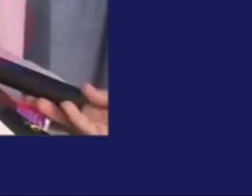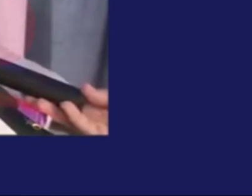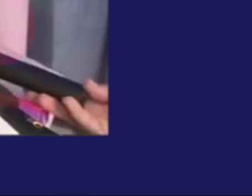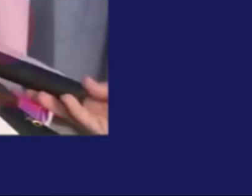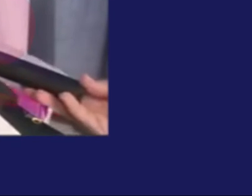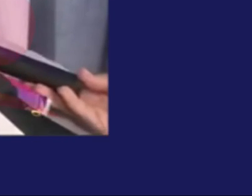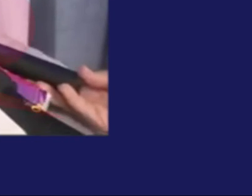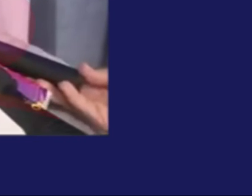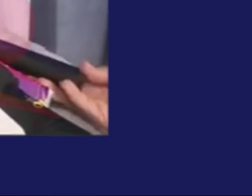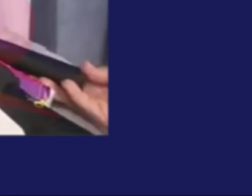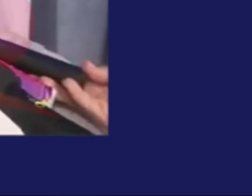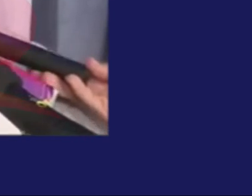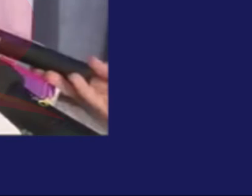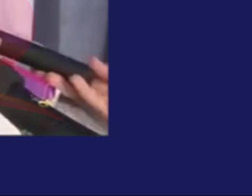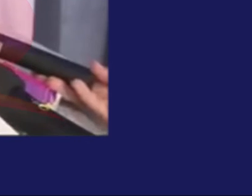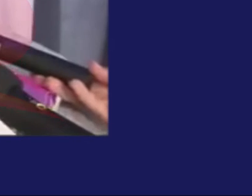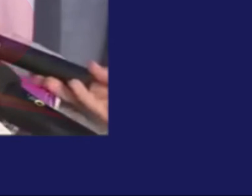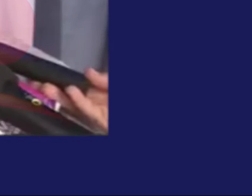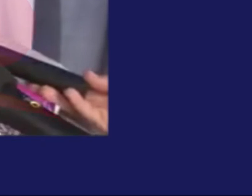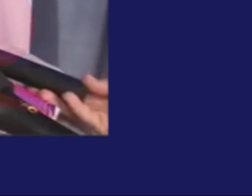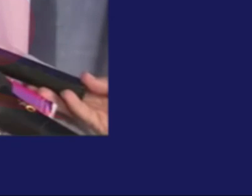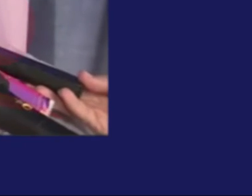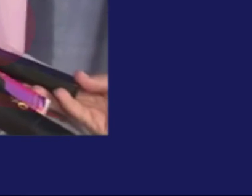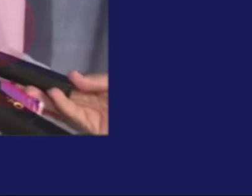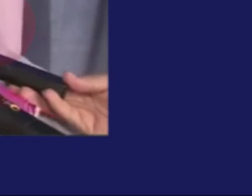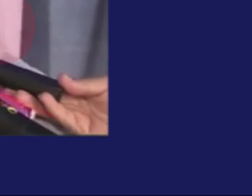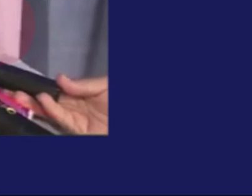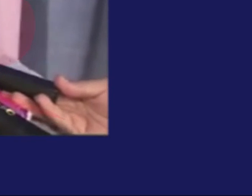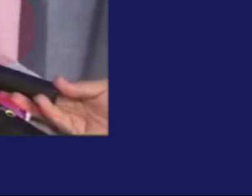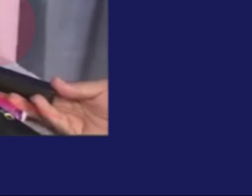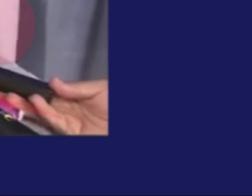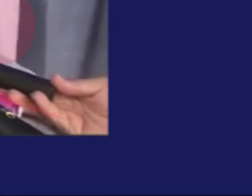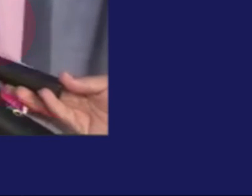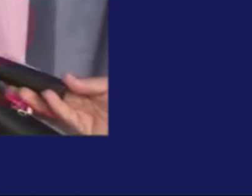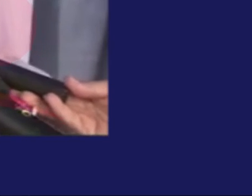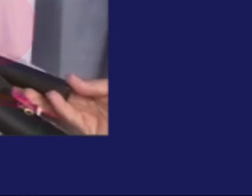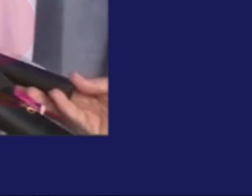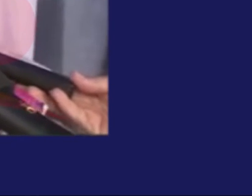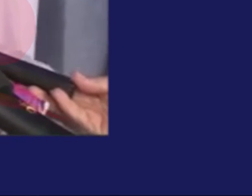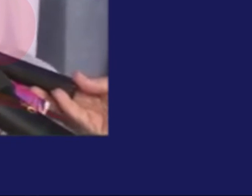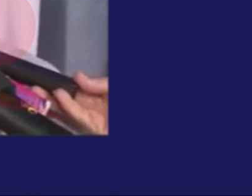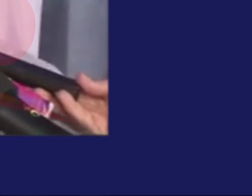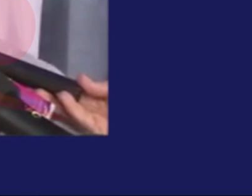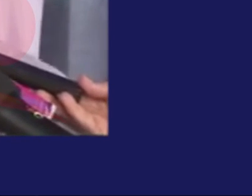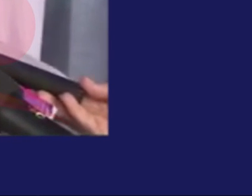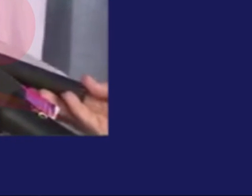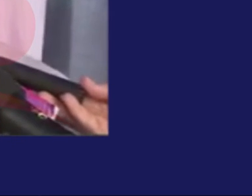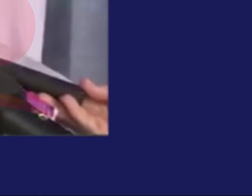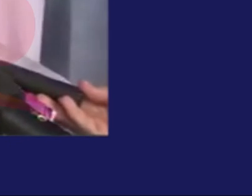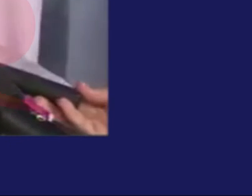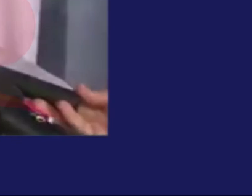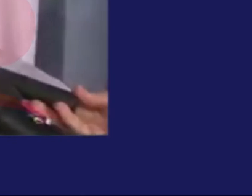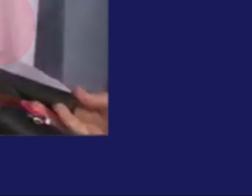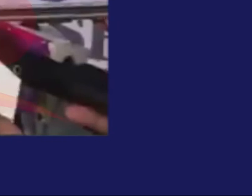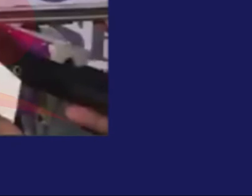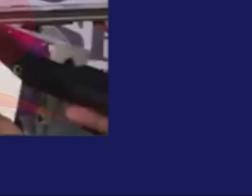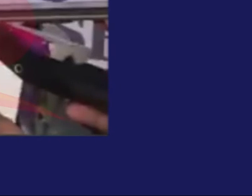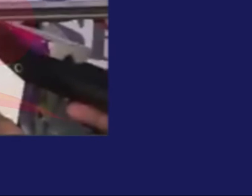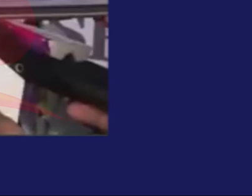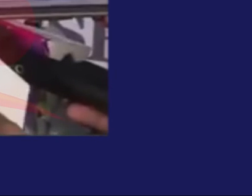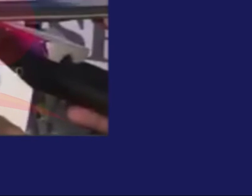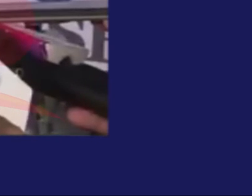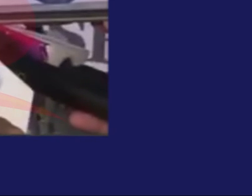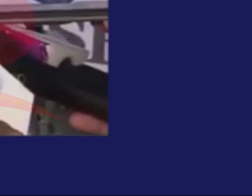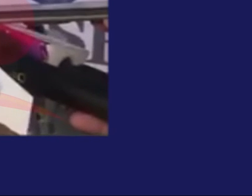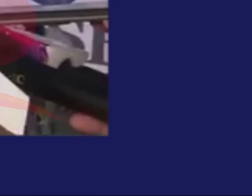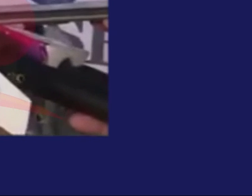manera transparente y libre en nuestro proceso electoral, que estamos todos inmersos en este momento. Y